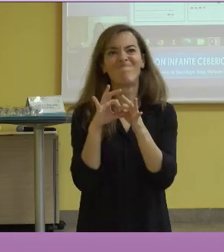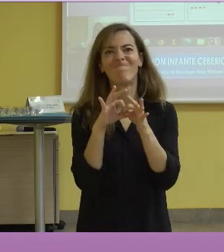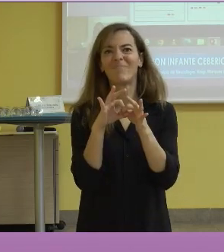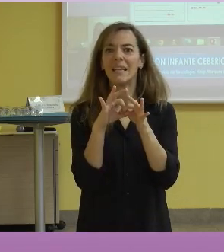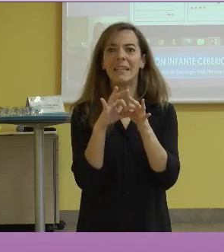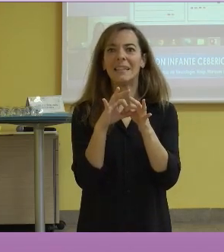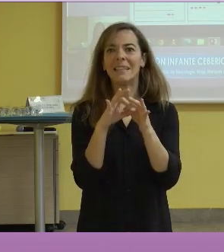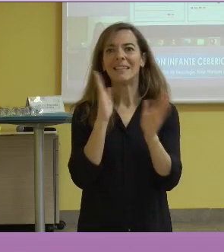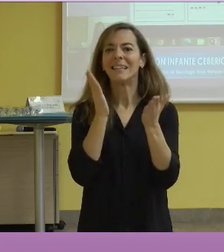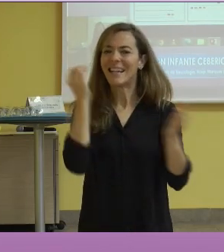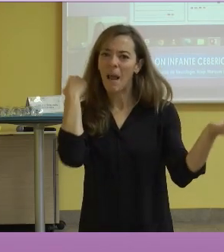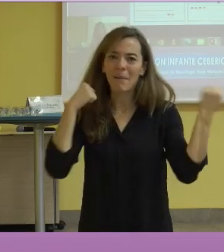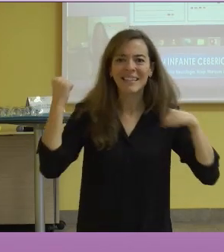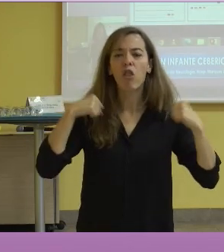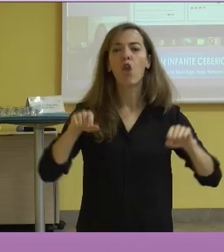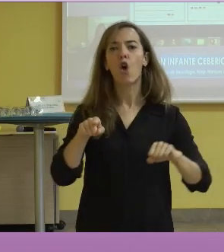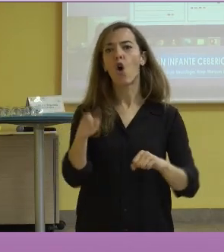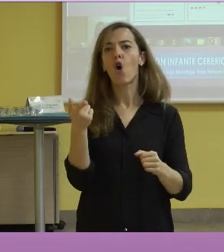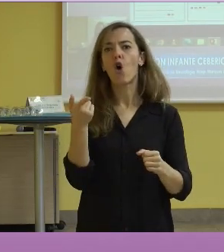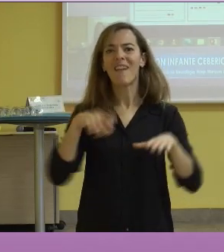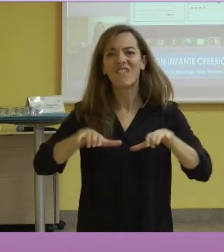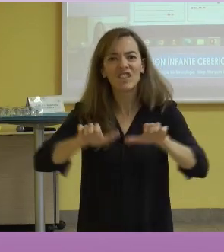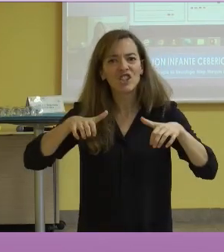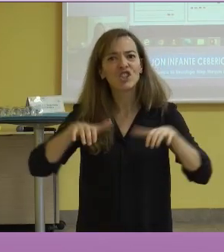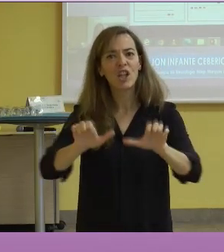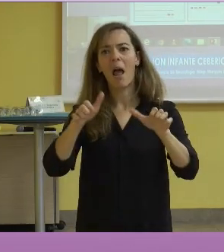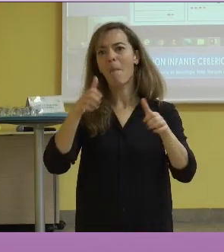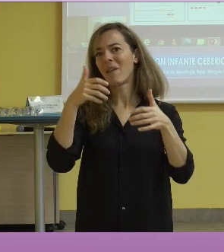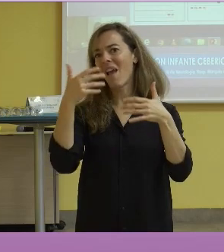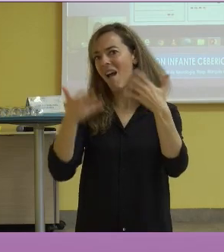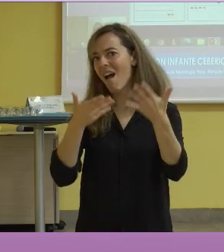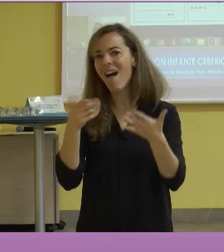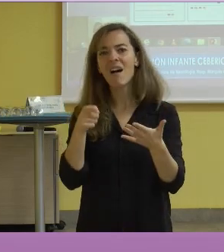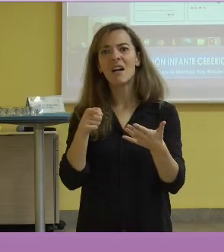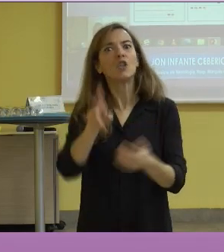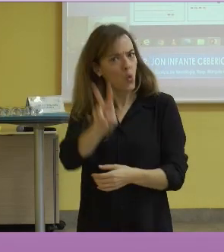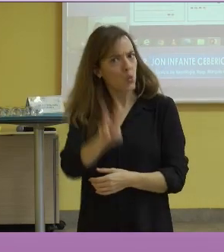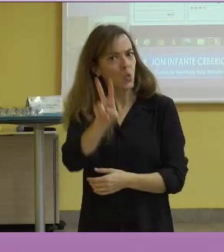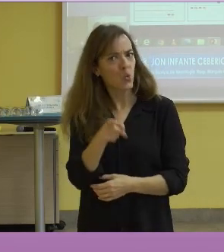la rehabilitación, fisioterapia, pues todas estas terapias son de enorme utilidad.